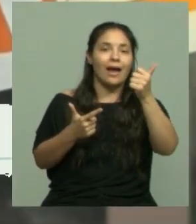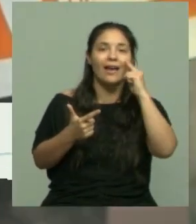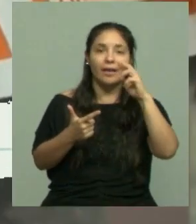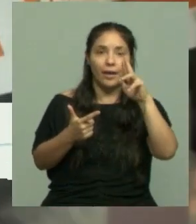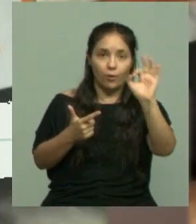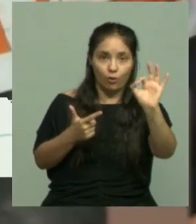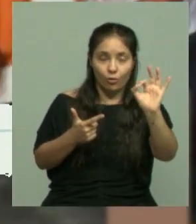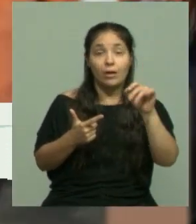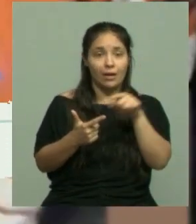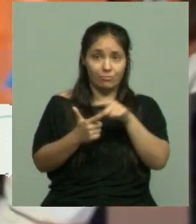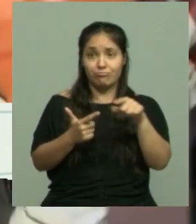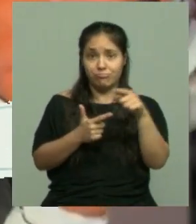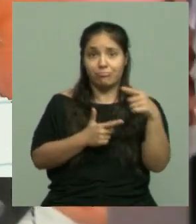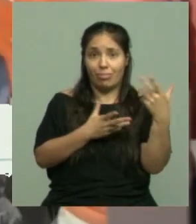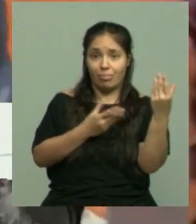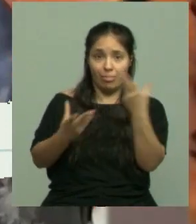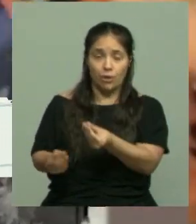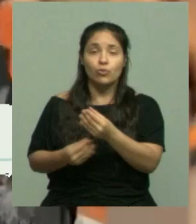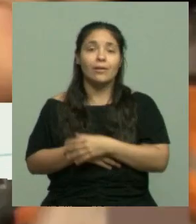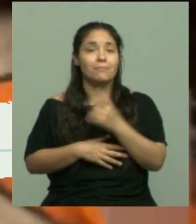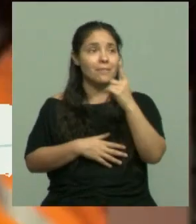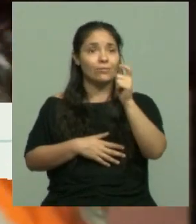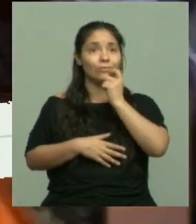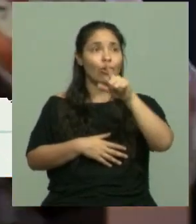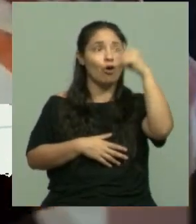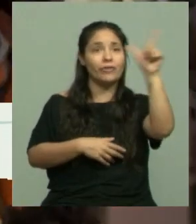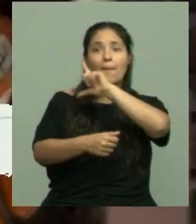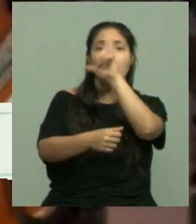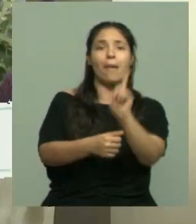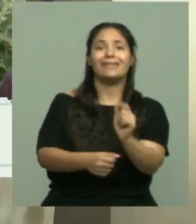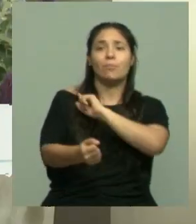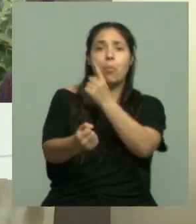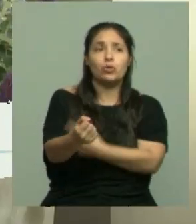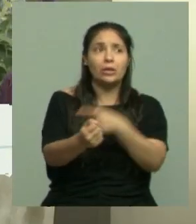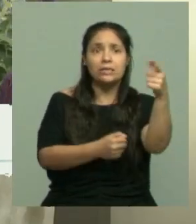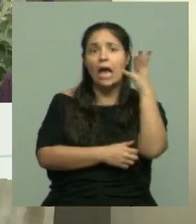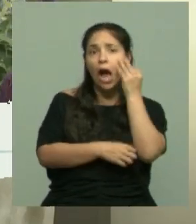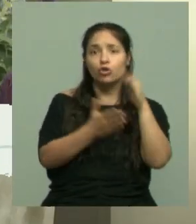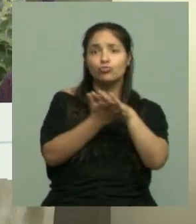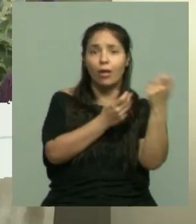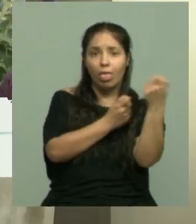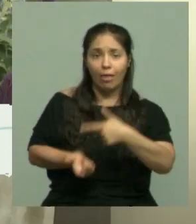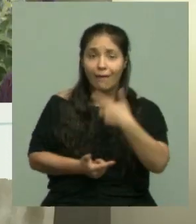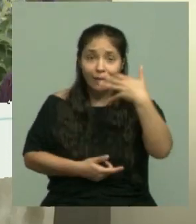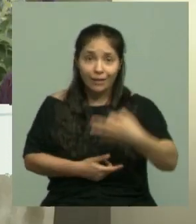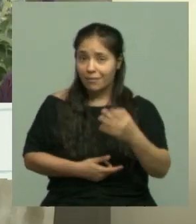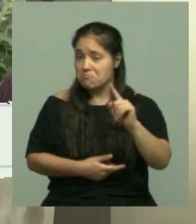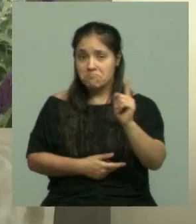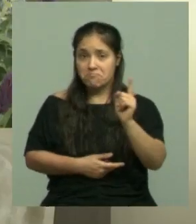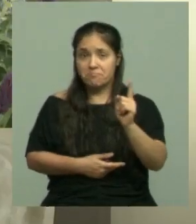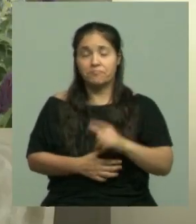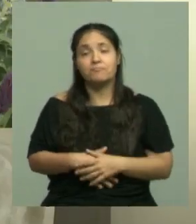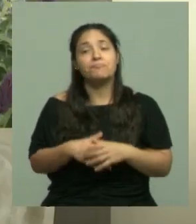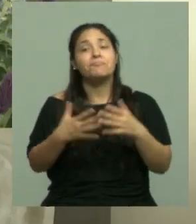concreta hayan dado resultados reales a este conflicto. Bueno, estaremos atentos a esto, ¿no? Por todo lo que significa,